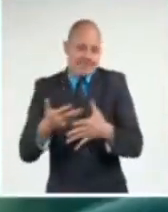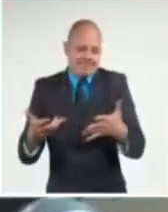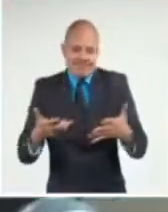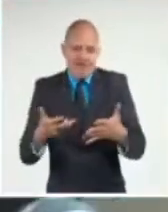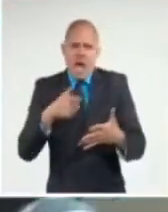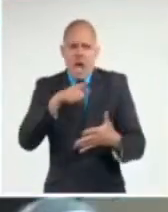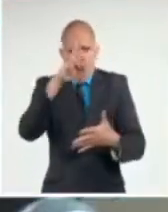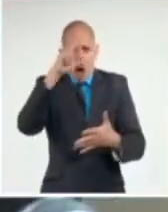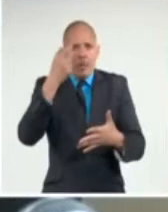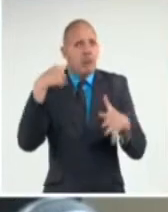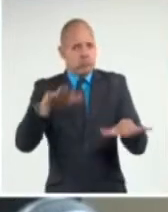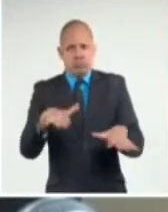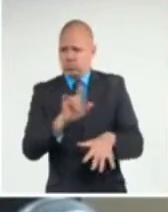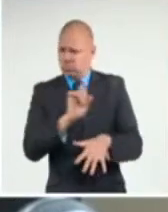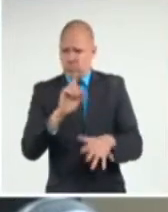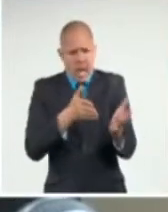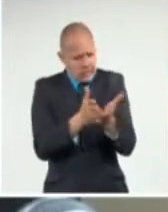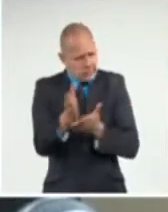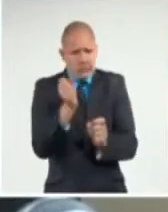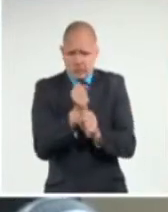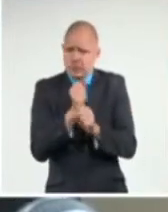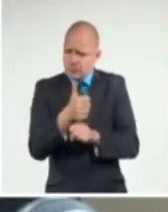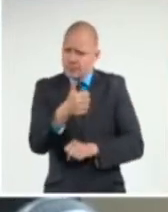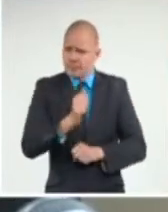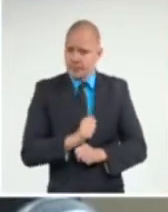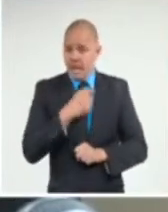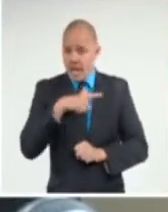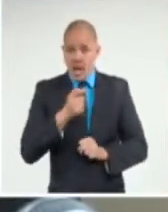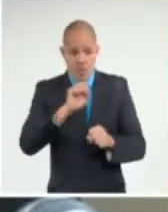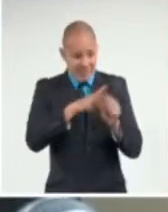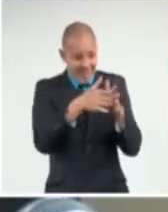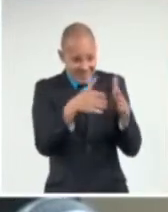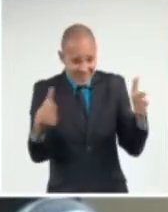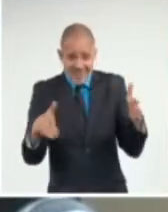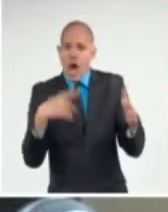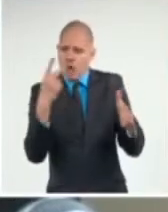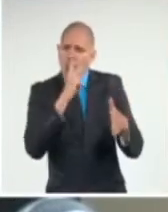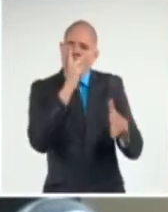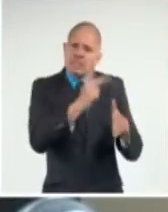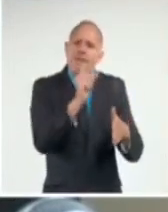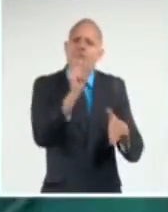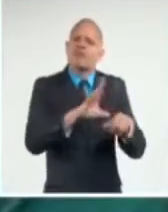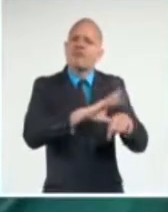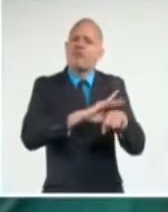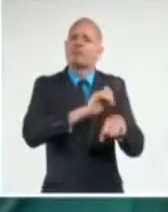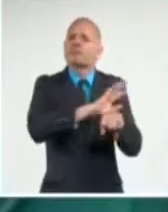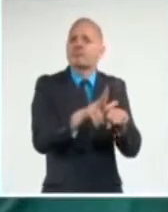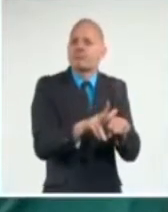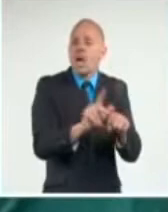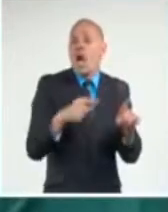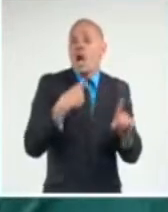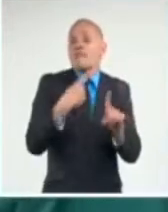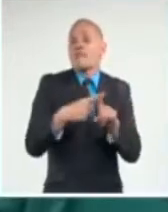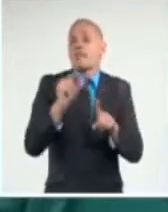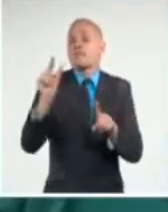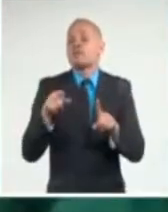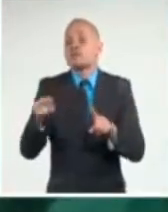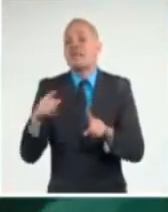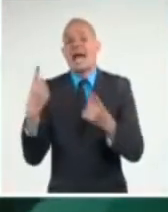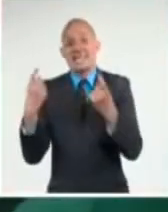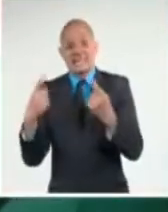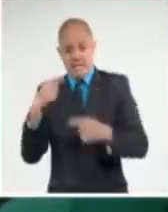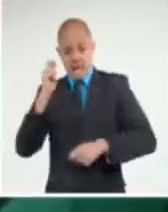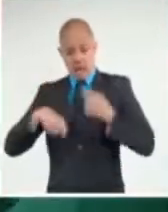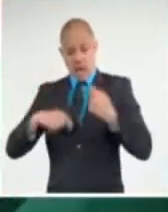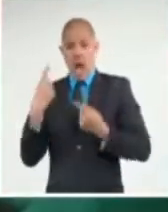santiaguero no sólo atendimos ajo a la medida que se nos indicó pero además de eso más